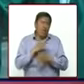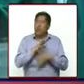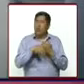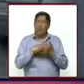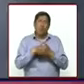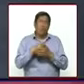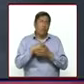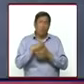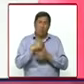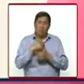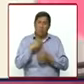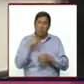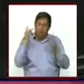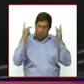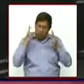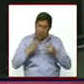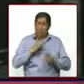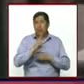todo el mundo.